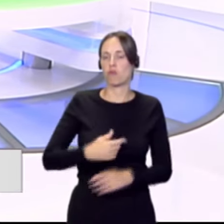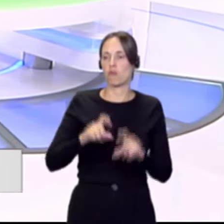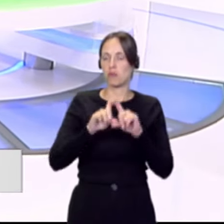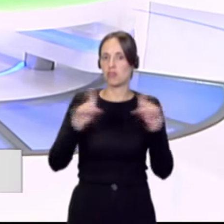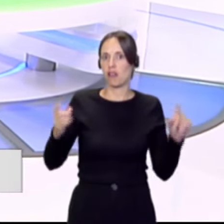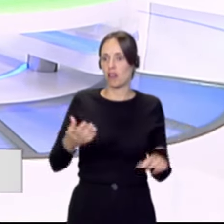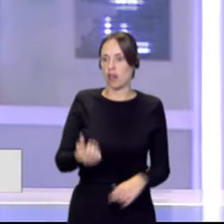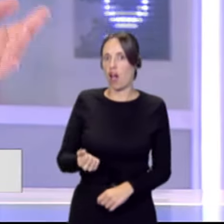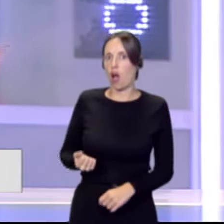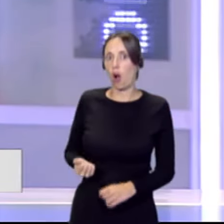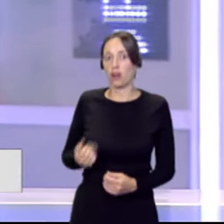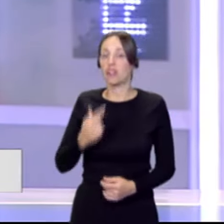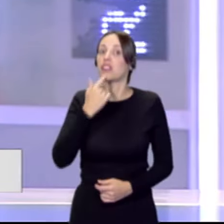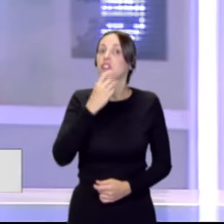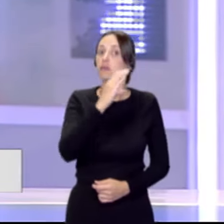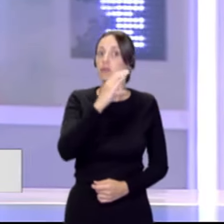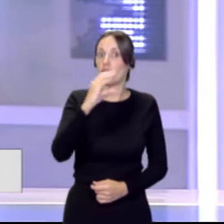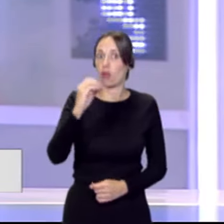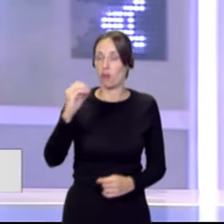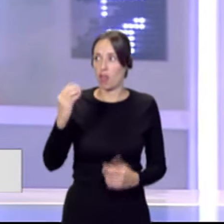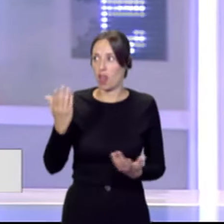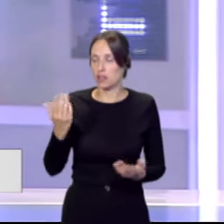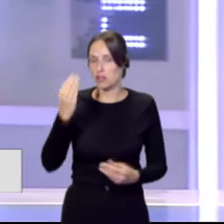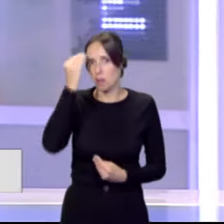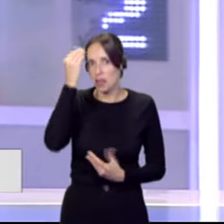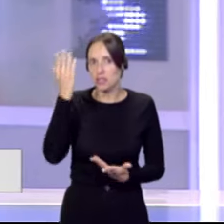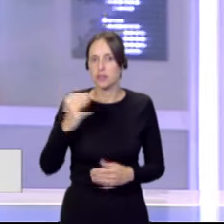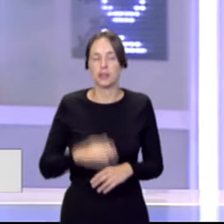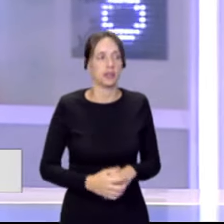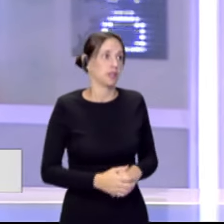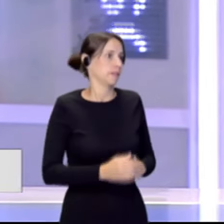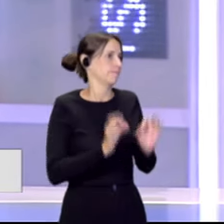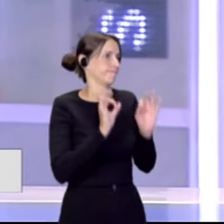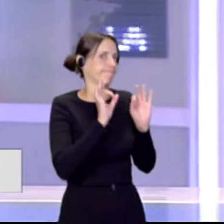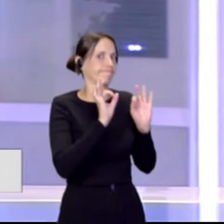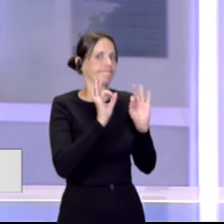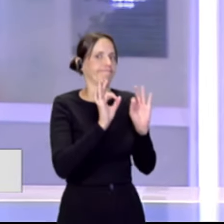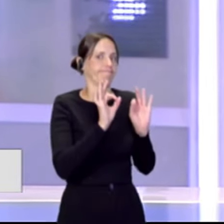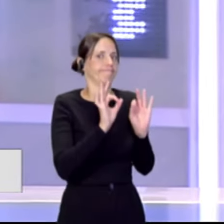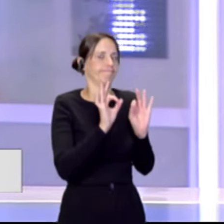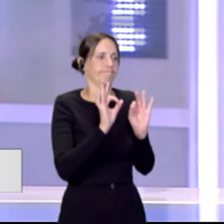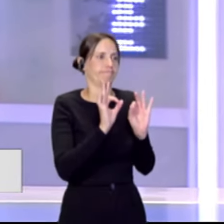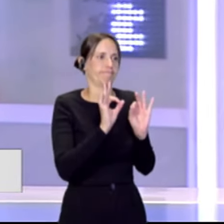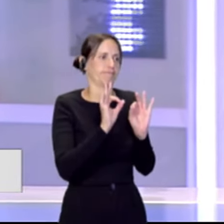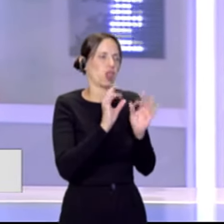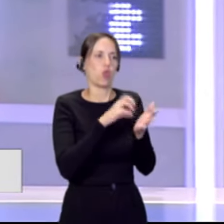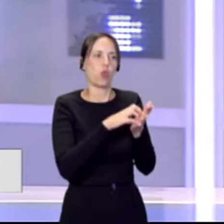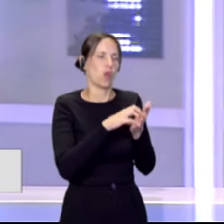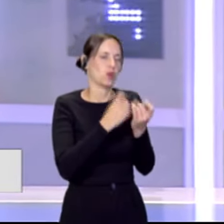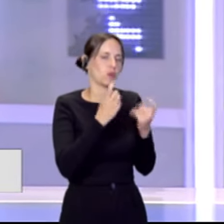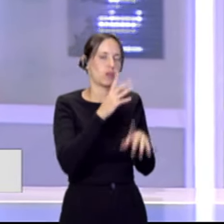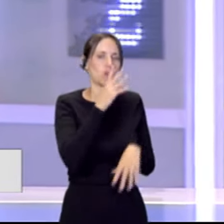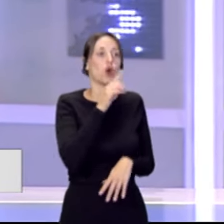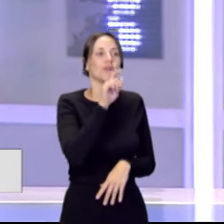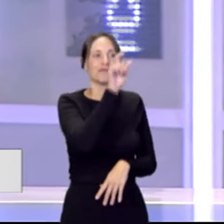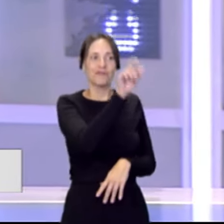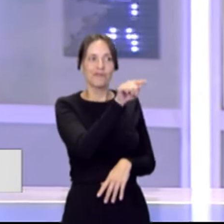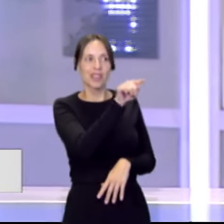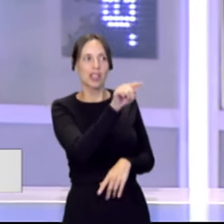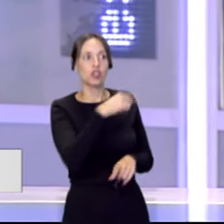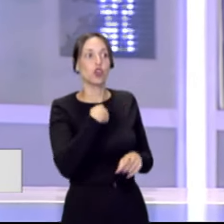además no hay razón para cuestionar, puede darse así. A mí me parece que le hacía esa pregunta, ella lo ha situado más